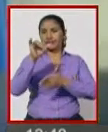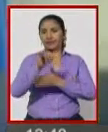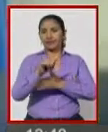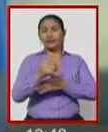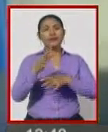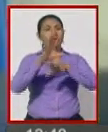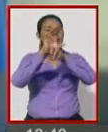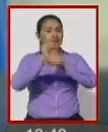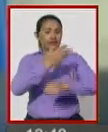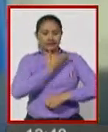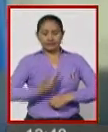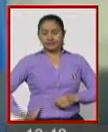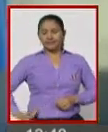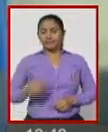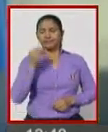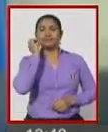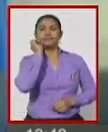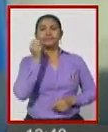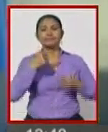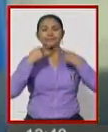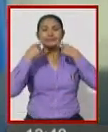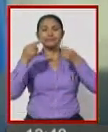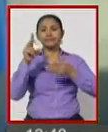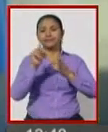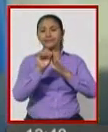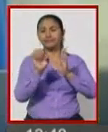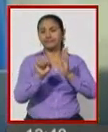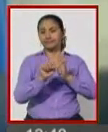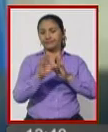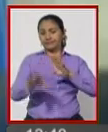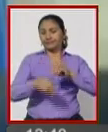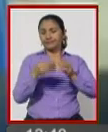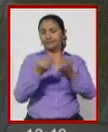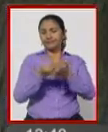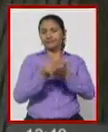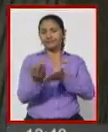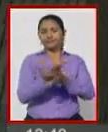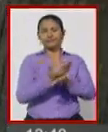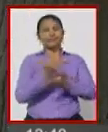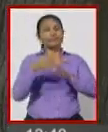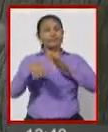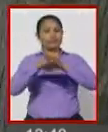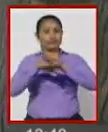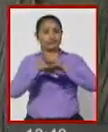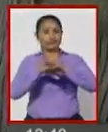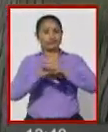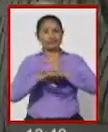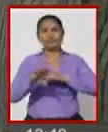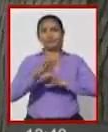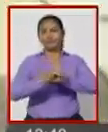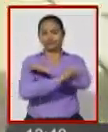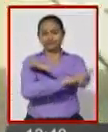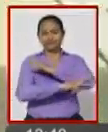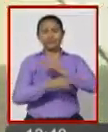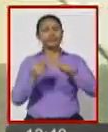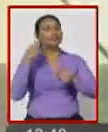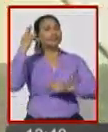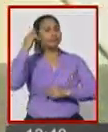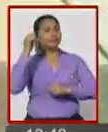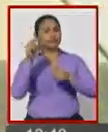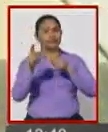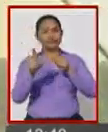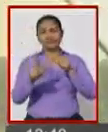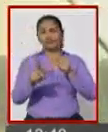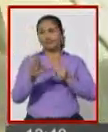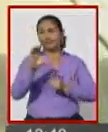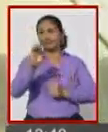que tradicionalmente el presidente Evo Morales promulga el decreto relacionado con el incremento salarial al haber básico y al mínimo nacional. Es por ello que la dirigencia de la